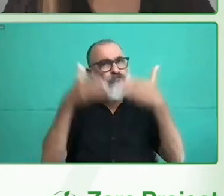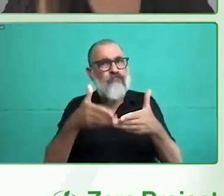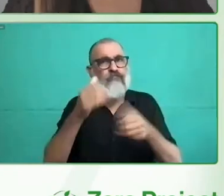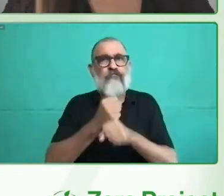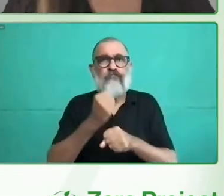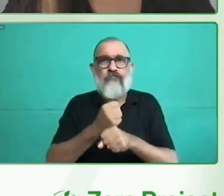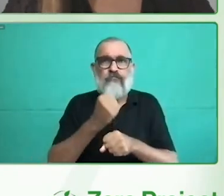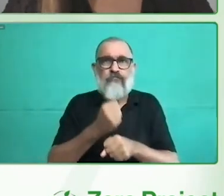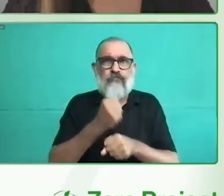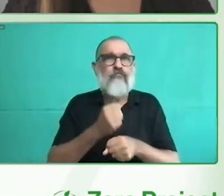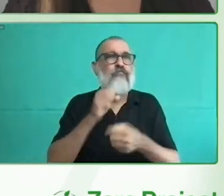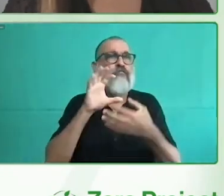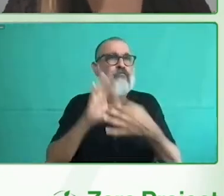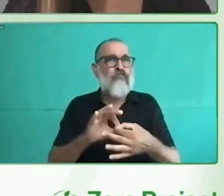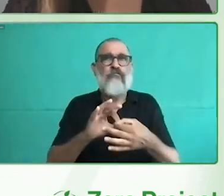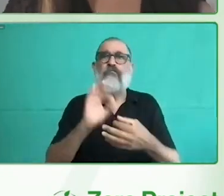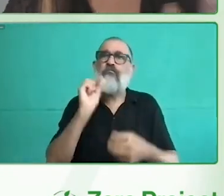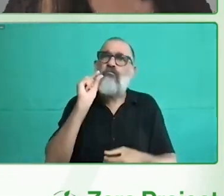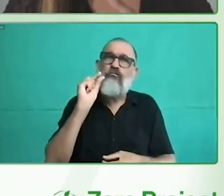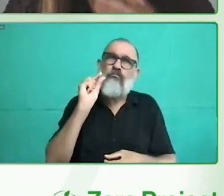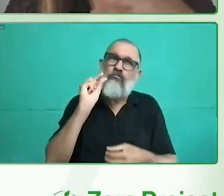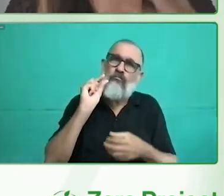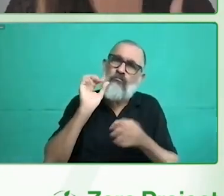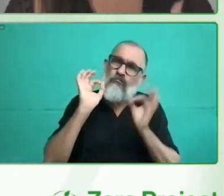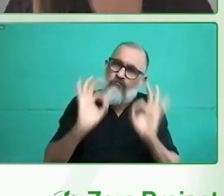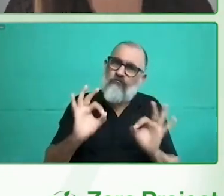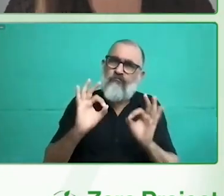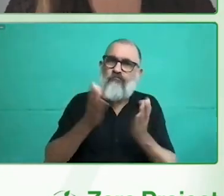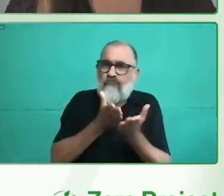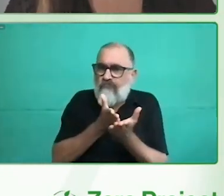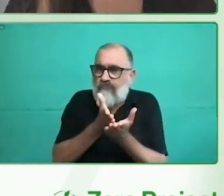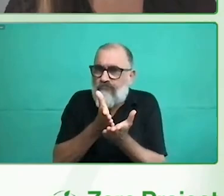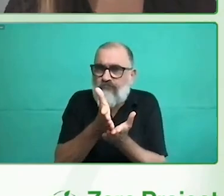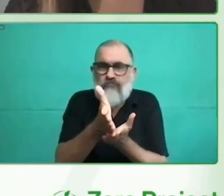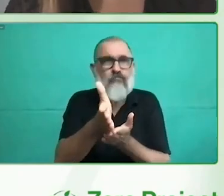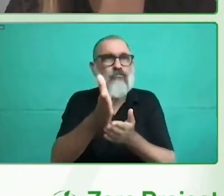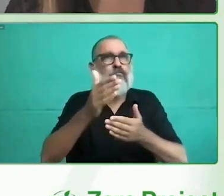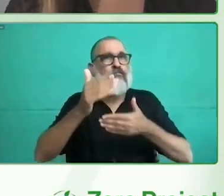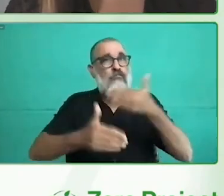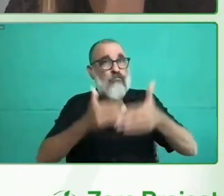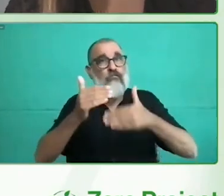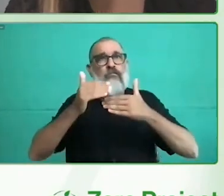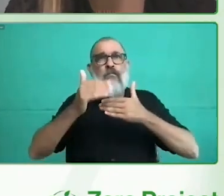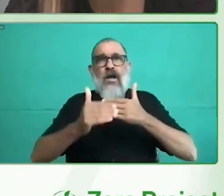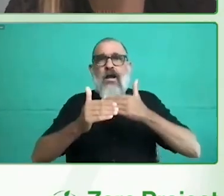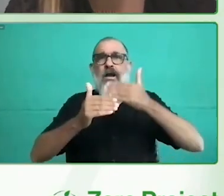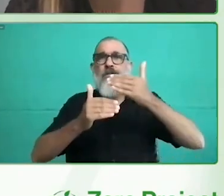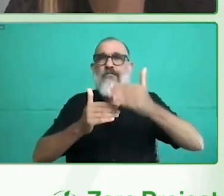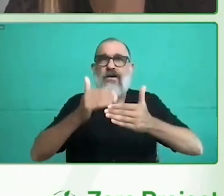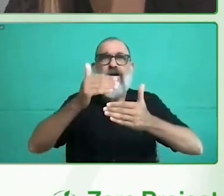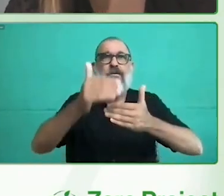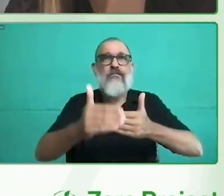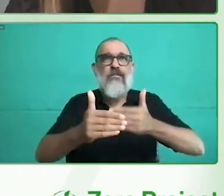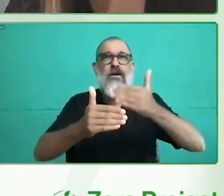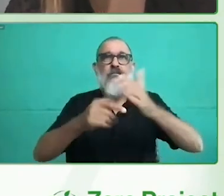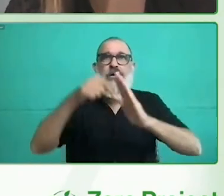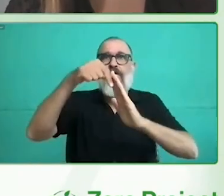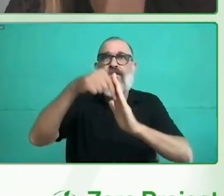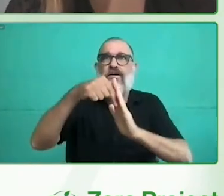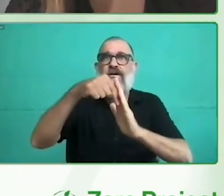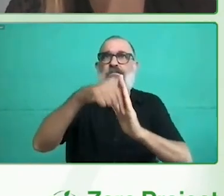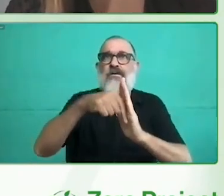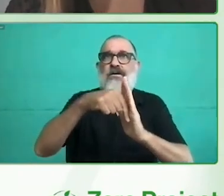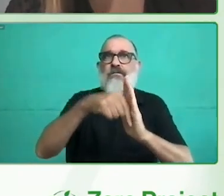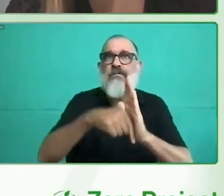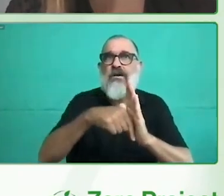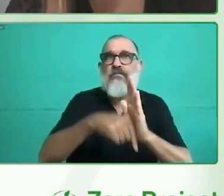Luego, este grupo que ya ha trabajado y desarrollado en gran medida habilidades blandas, inician